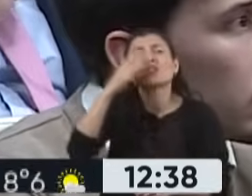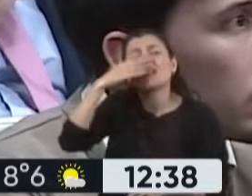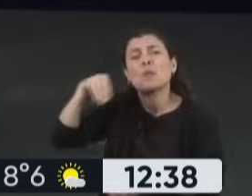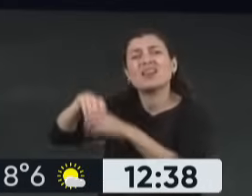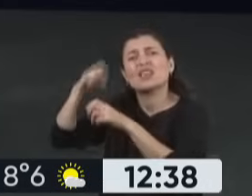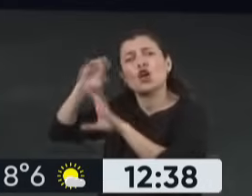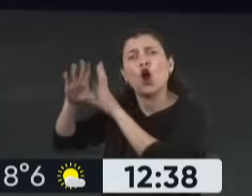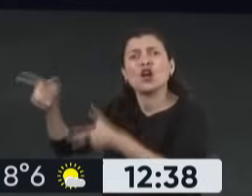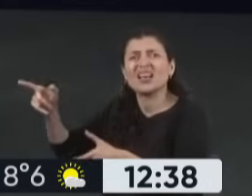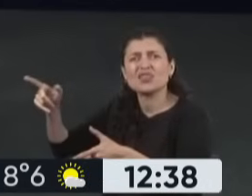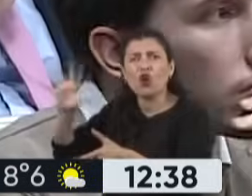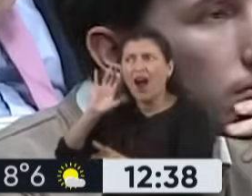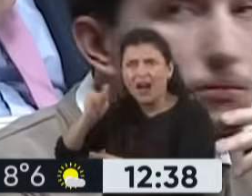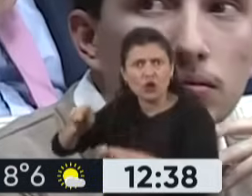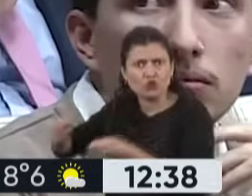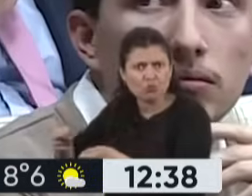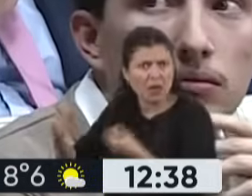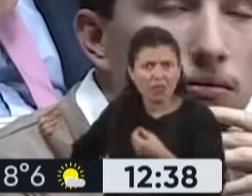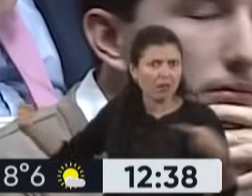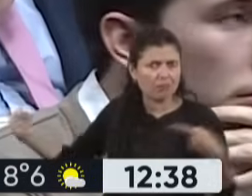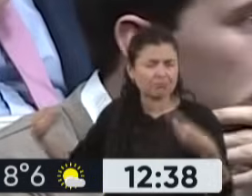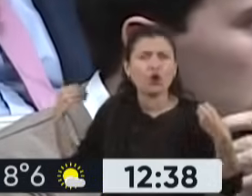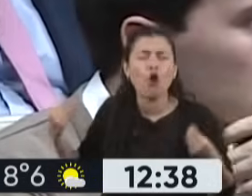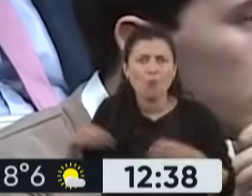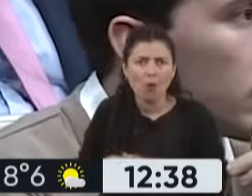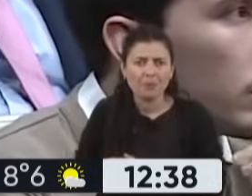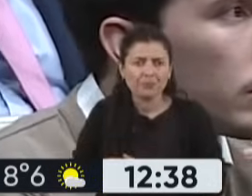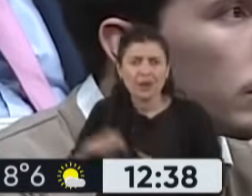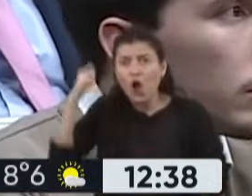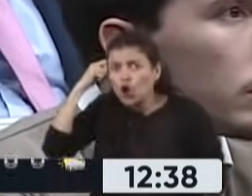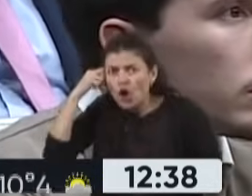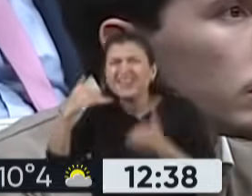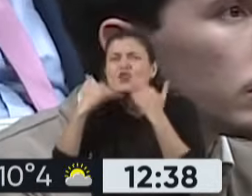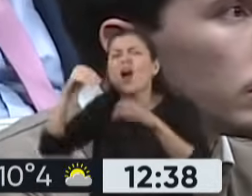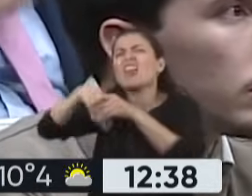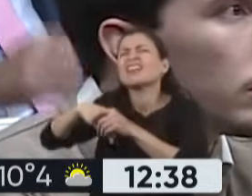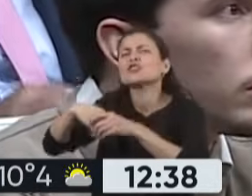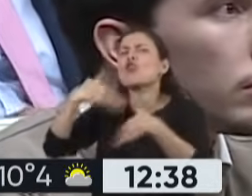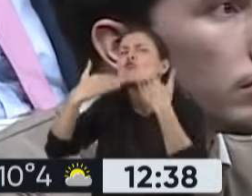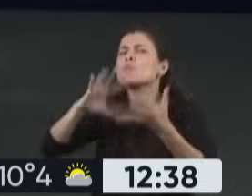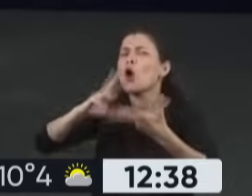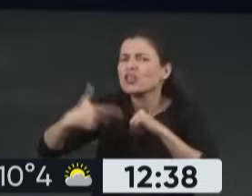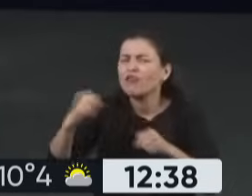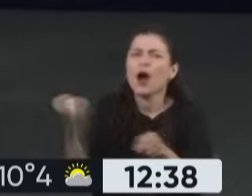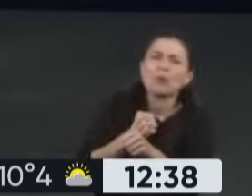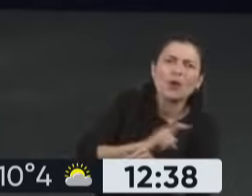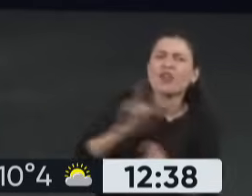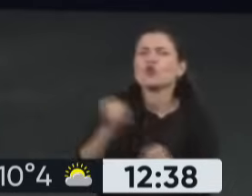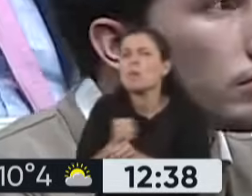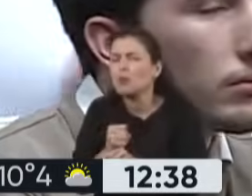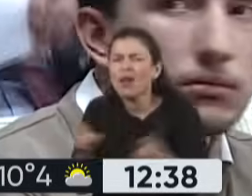vigencia el 1 de junio, sí. No hay o sea, el Congreso naturalmente puede avanzar o no, pero el anuncio se concretó igual, arranca igual.